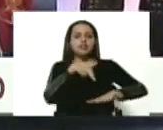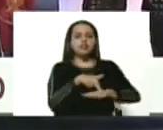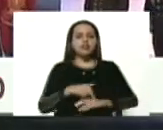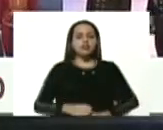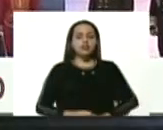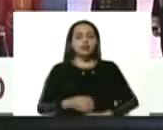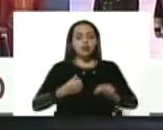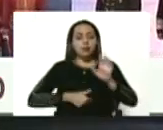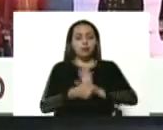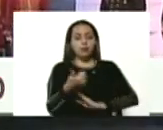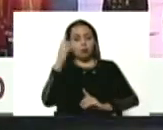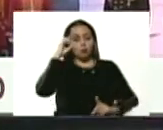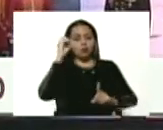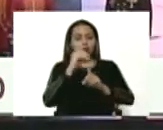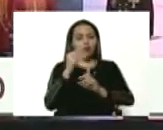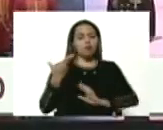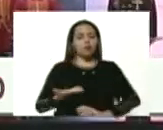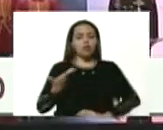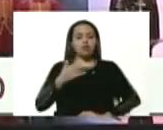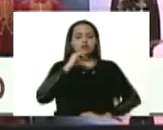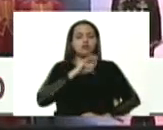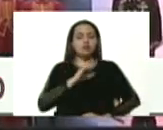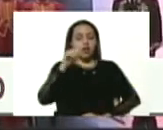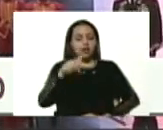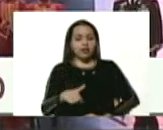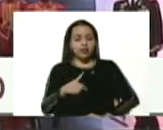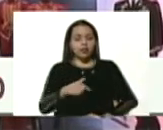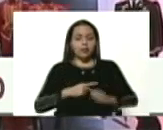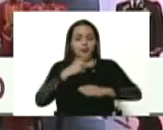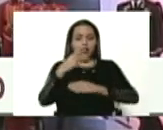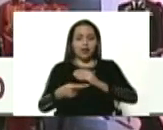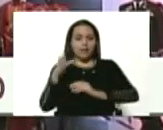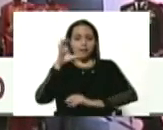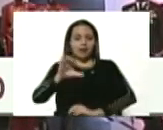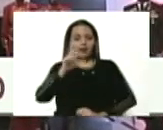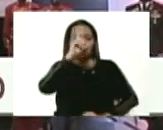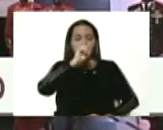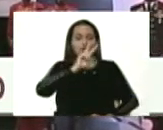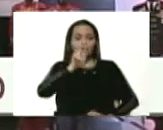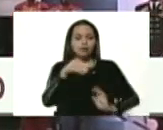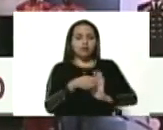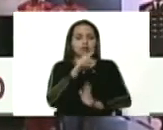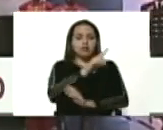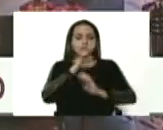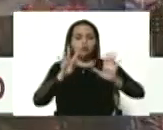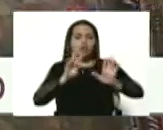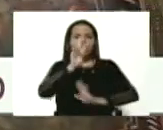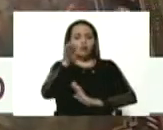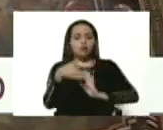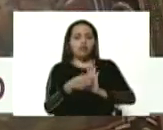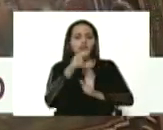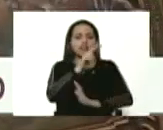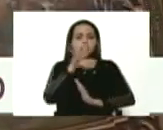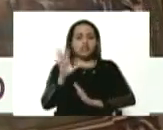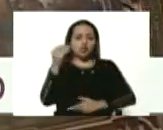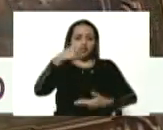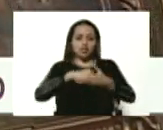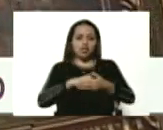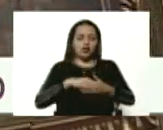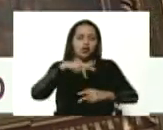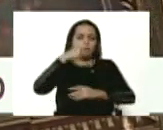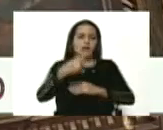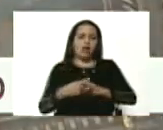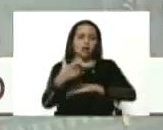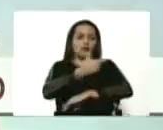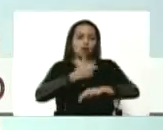como uno de los objetivos históricos del Plan de la Patria 2019-2025, que forma parte del programa de gobierno del presidente de la